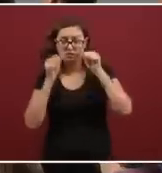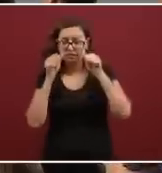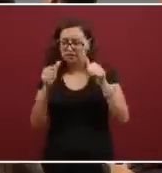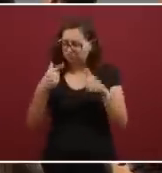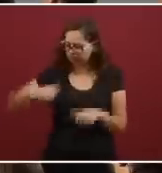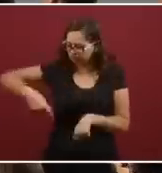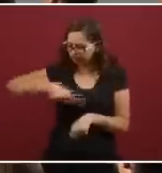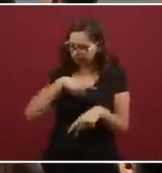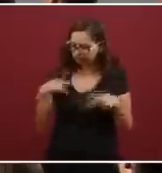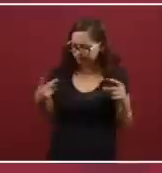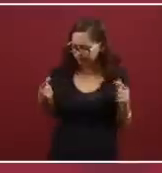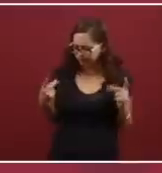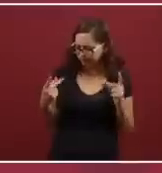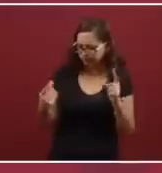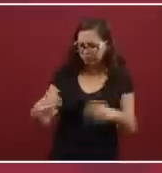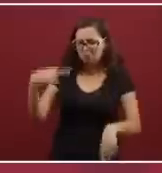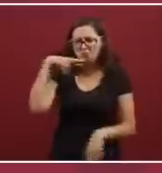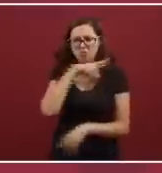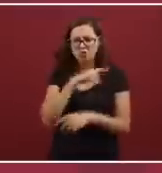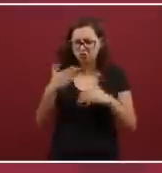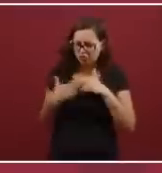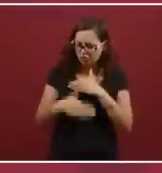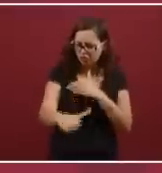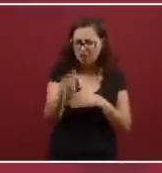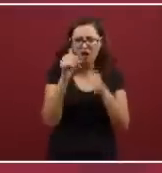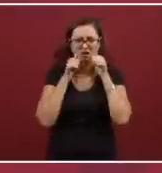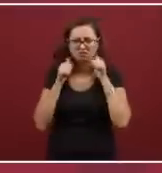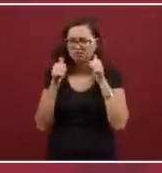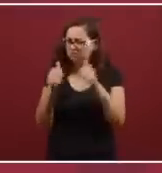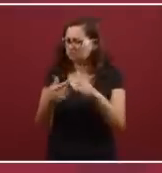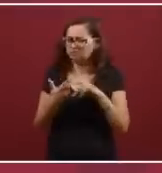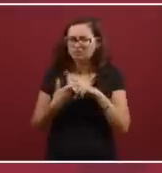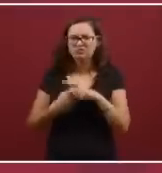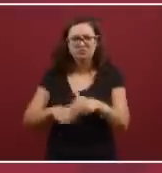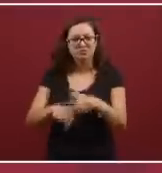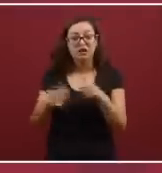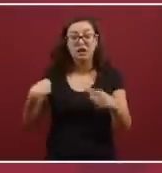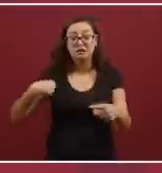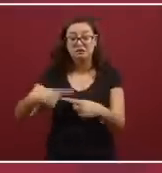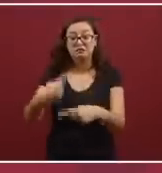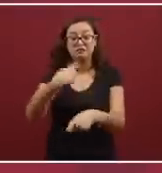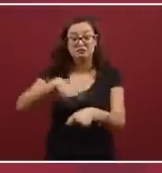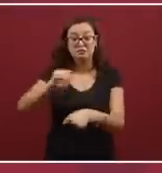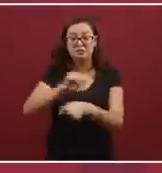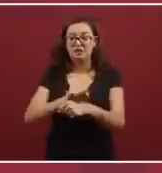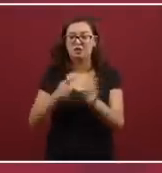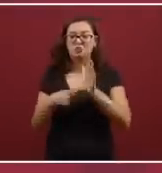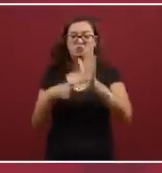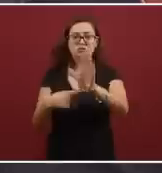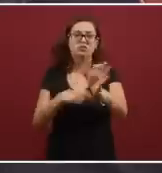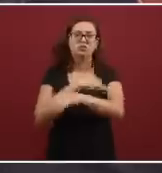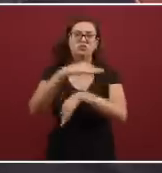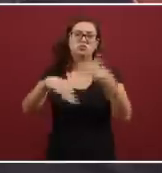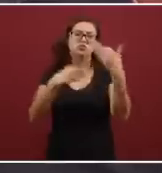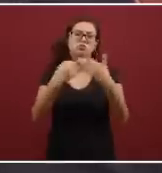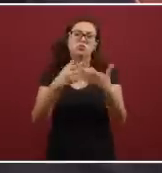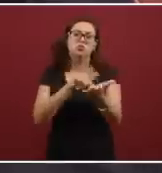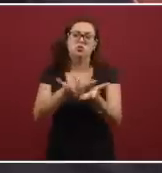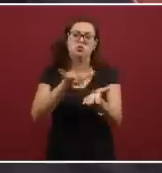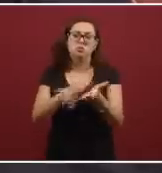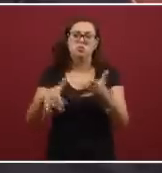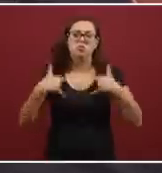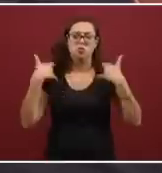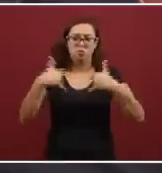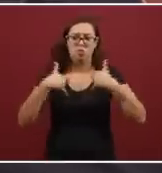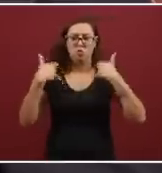Vamos en esta semana a dar a conocer, por ejemplo, todo el apoyo para